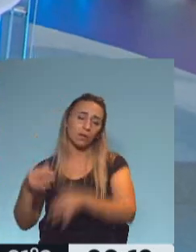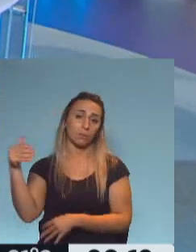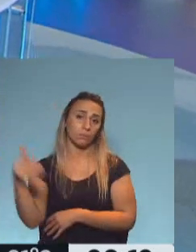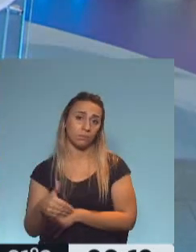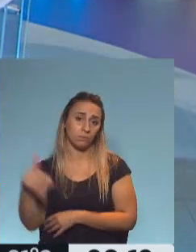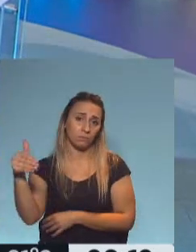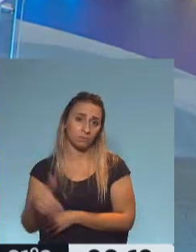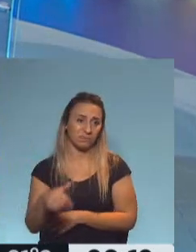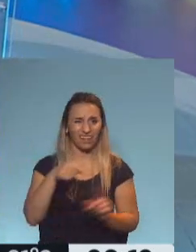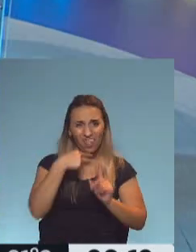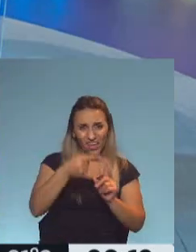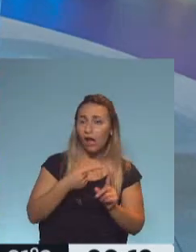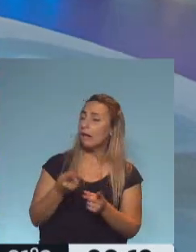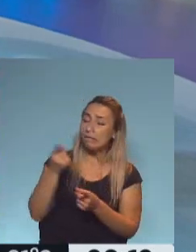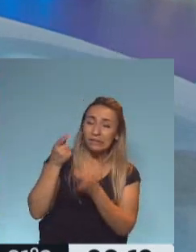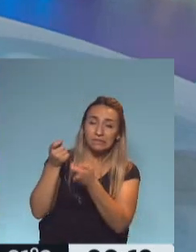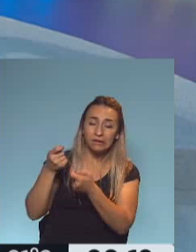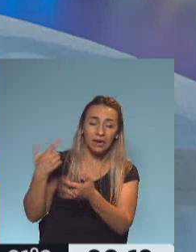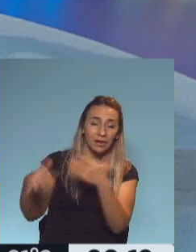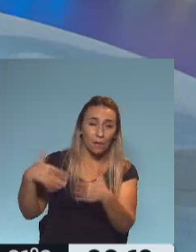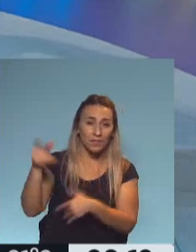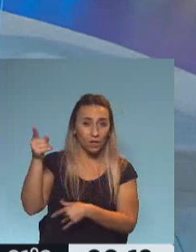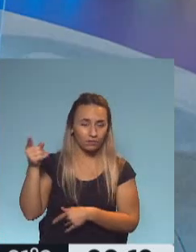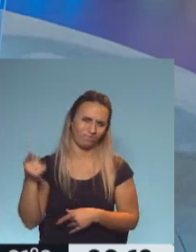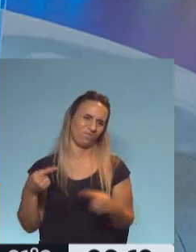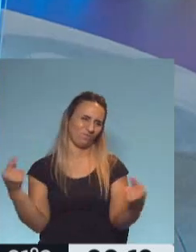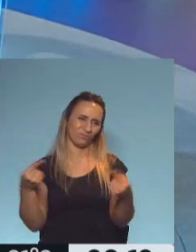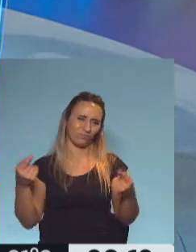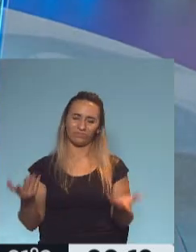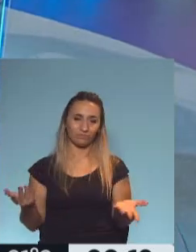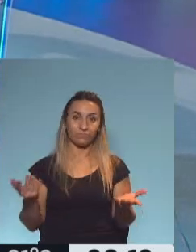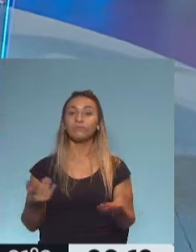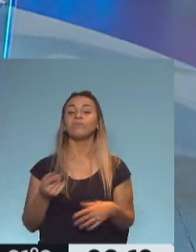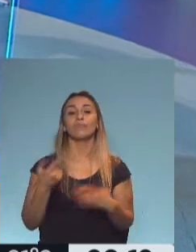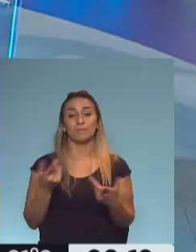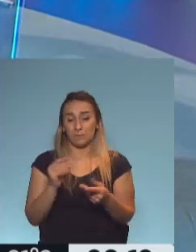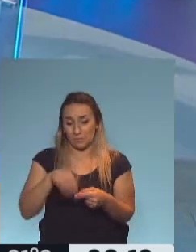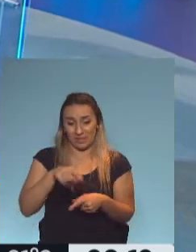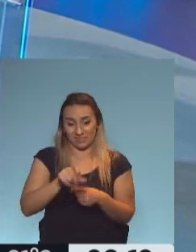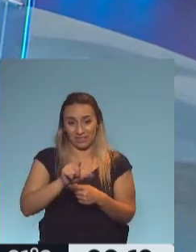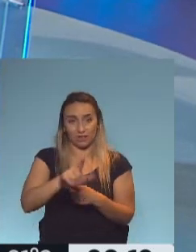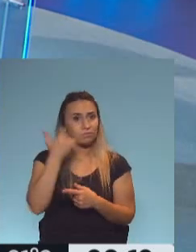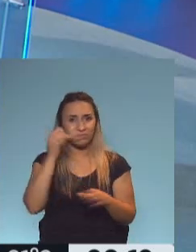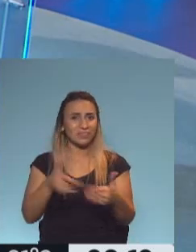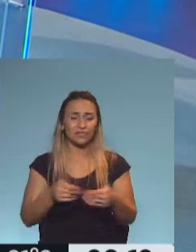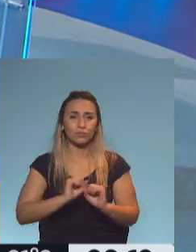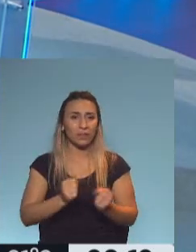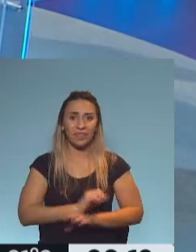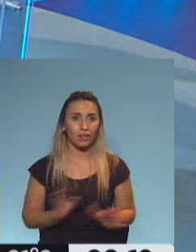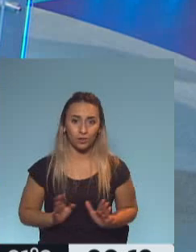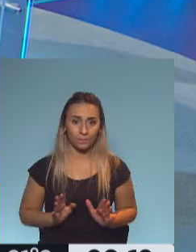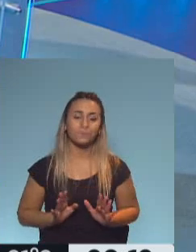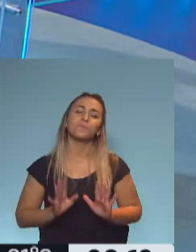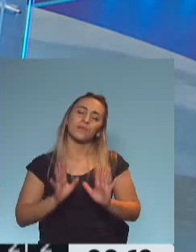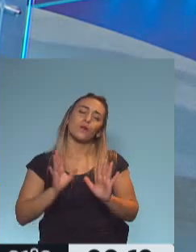casos. Y esto ya, el próximo día hábil es el primero de la suspensión de las clases presenciales. Más allá después de caer en los tecnicismos,